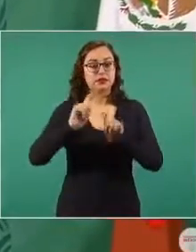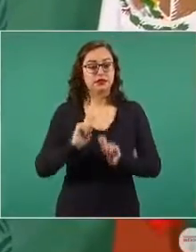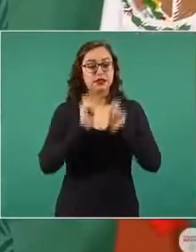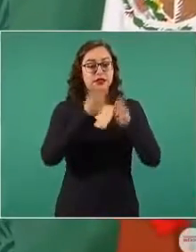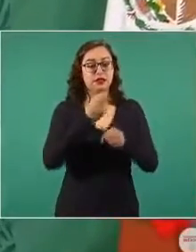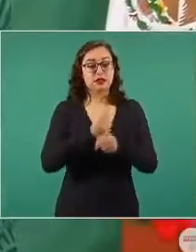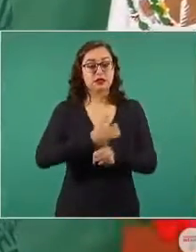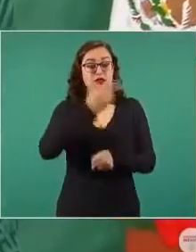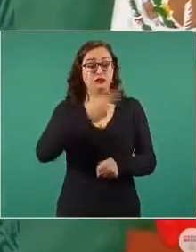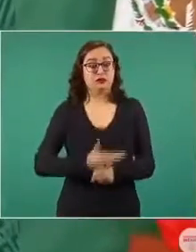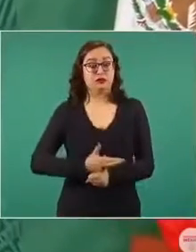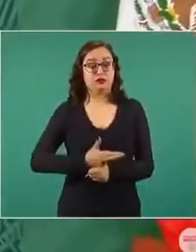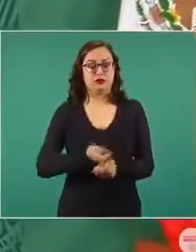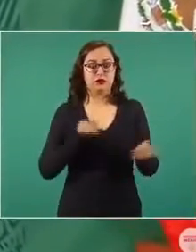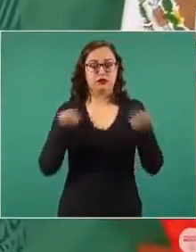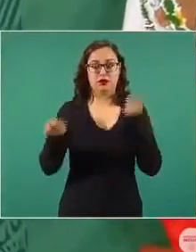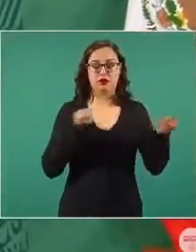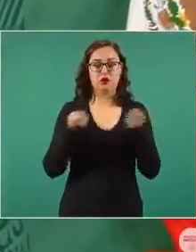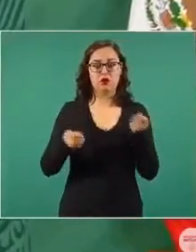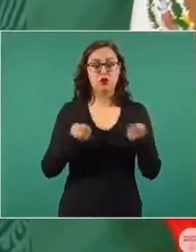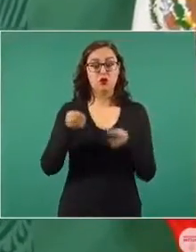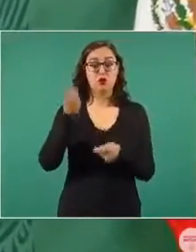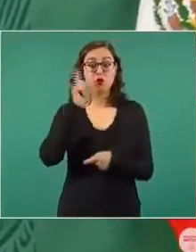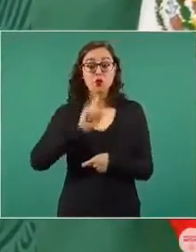de secretaria de Educación Pública.